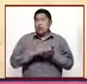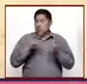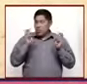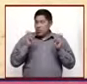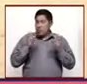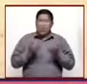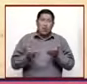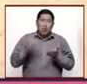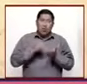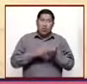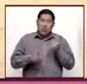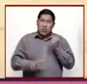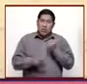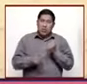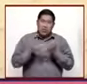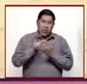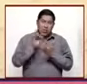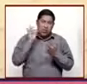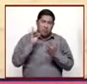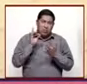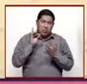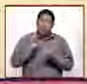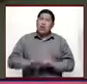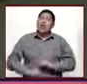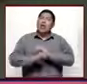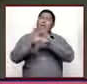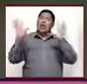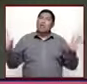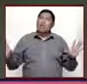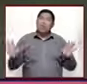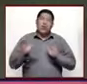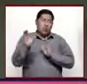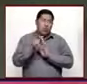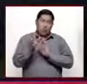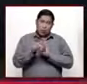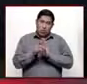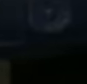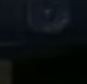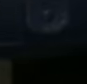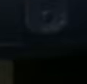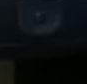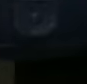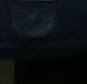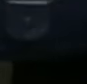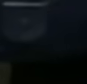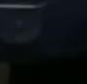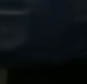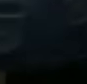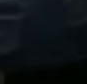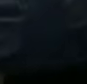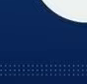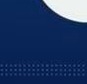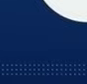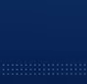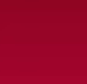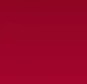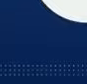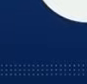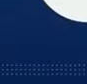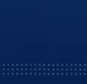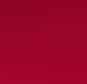la reelección, eso también está totalmente claro. La Constitución dice una sola elección y una reelección.